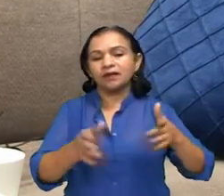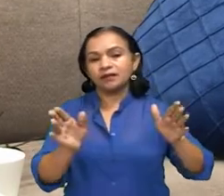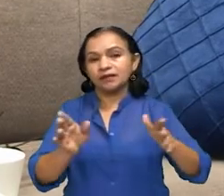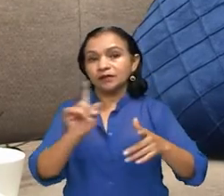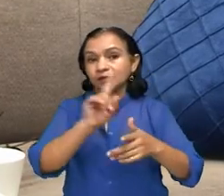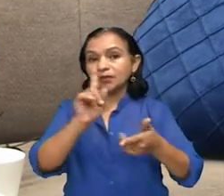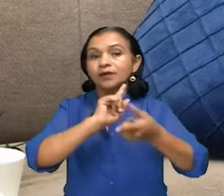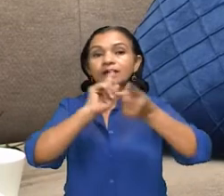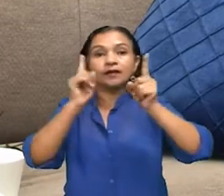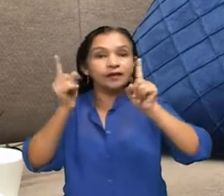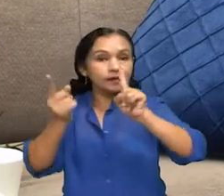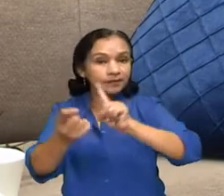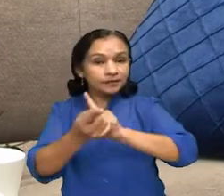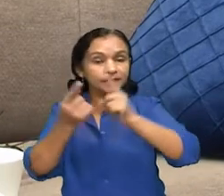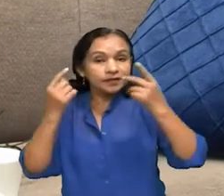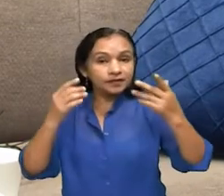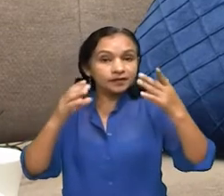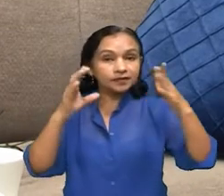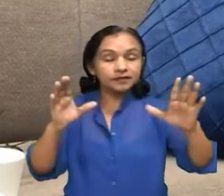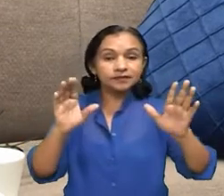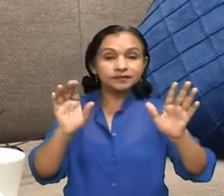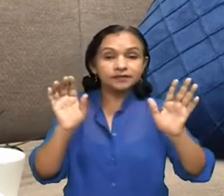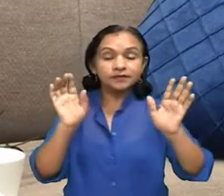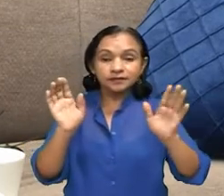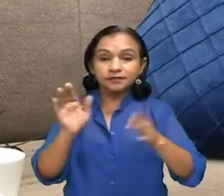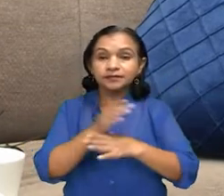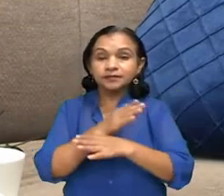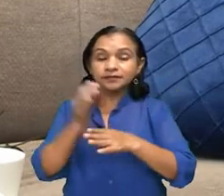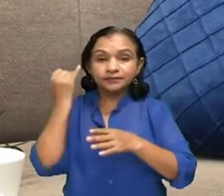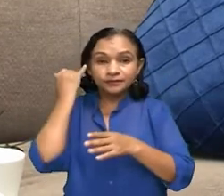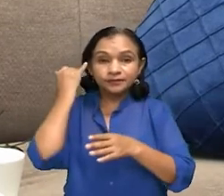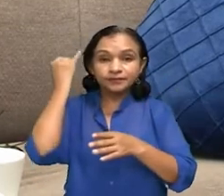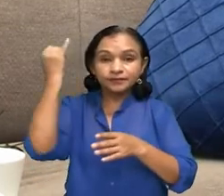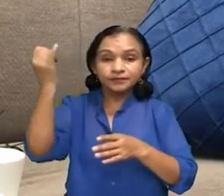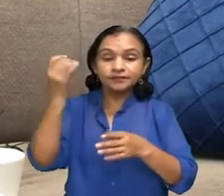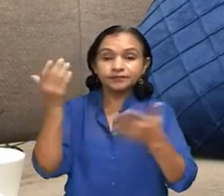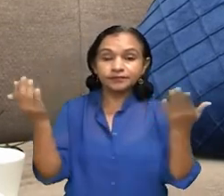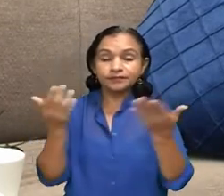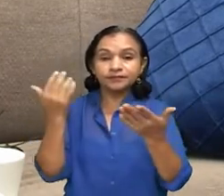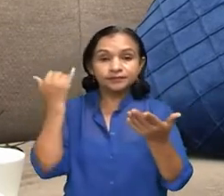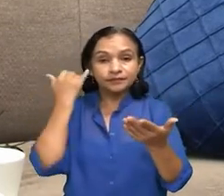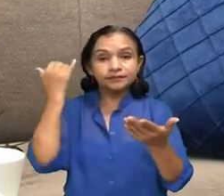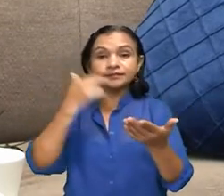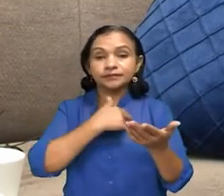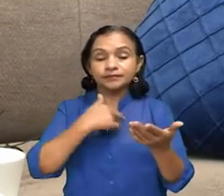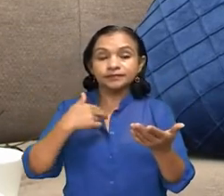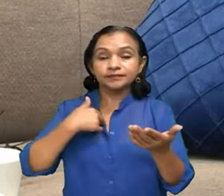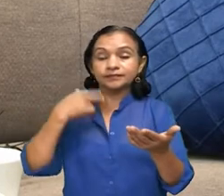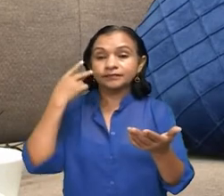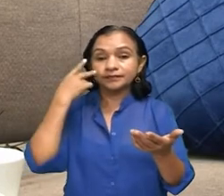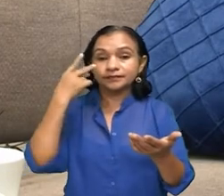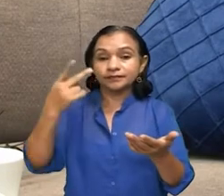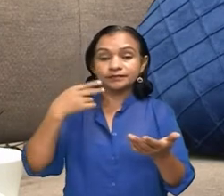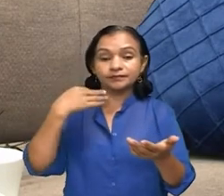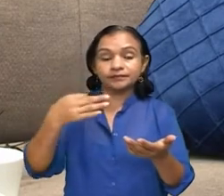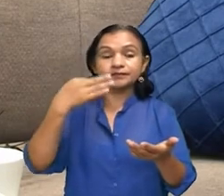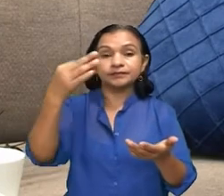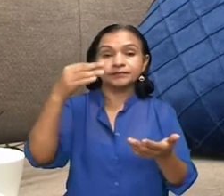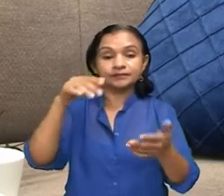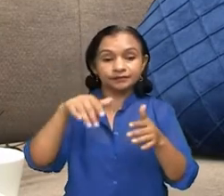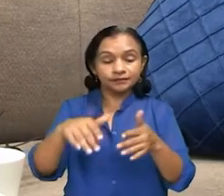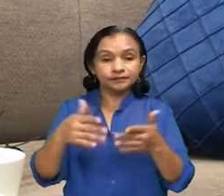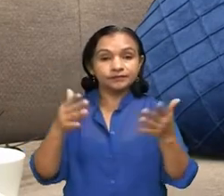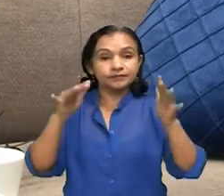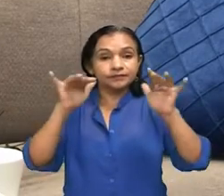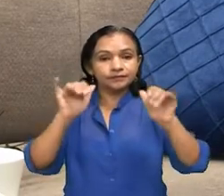todo aquello que yo estoy haciendo con un toque innovador, con un toque de creatividad y proyectarme en este mundo que ya